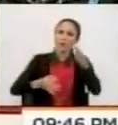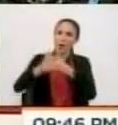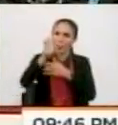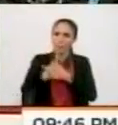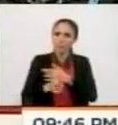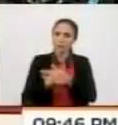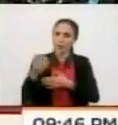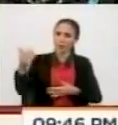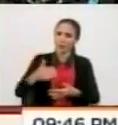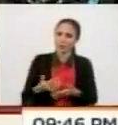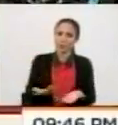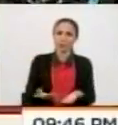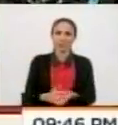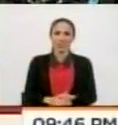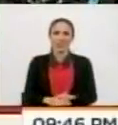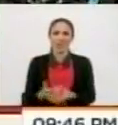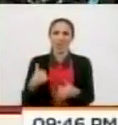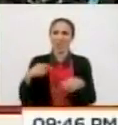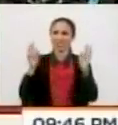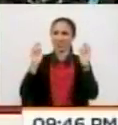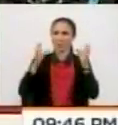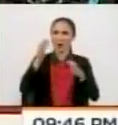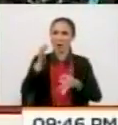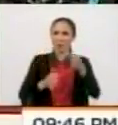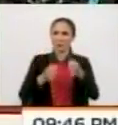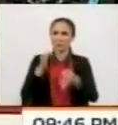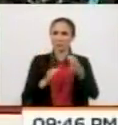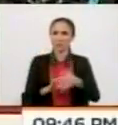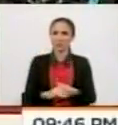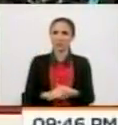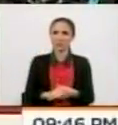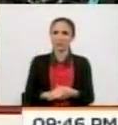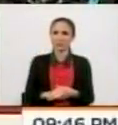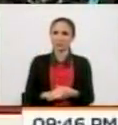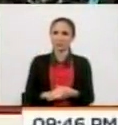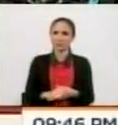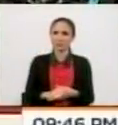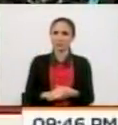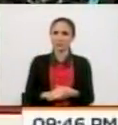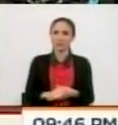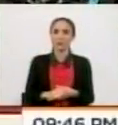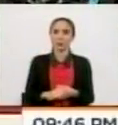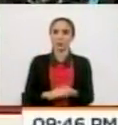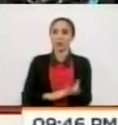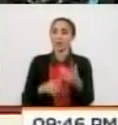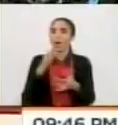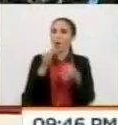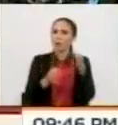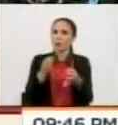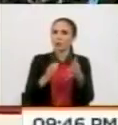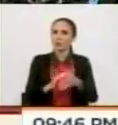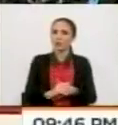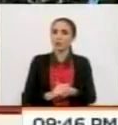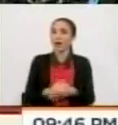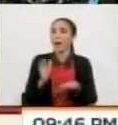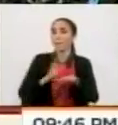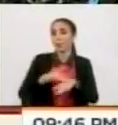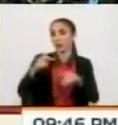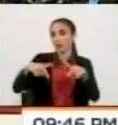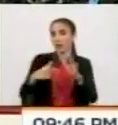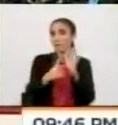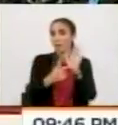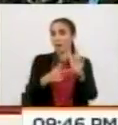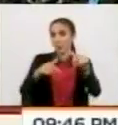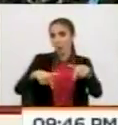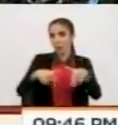tema jurídico. Es un tema político. ¿Por qué? Porque a ellos les duele lo que nosotros sacamos aquí. ¿Qué